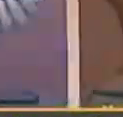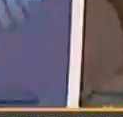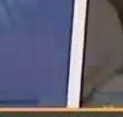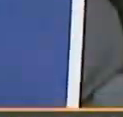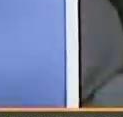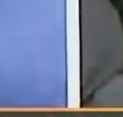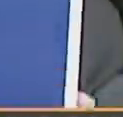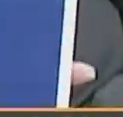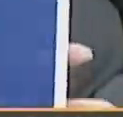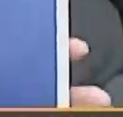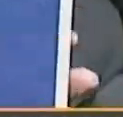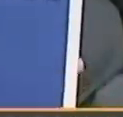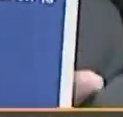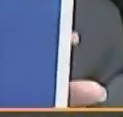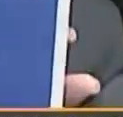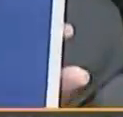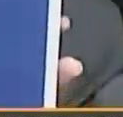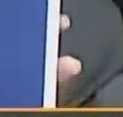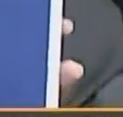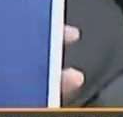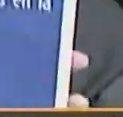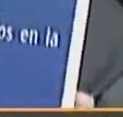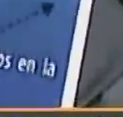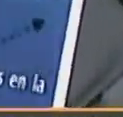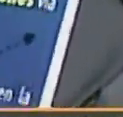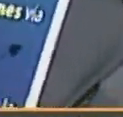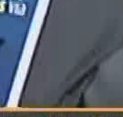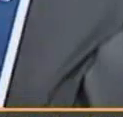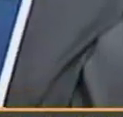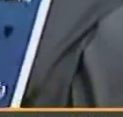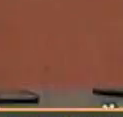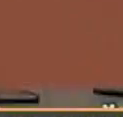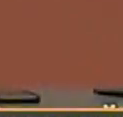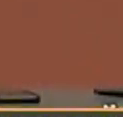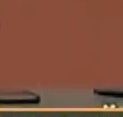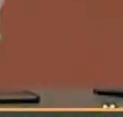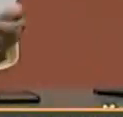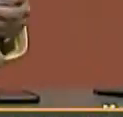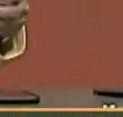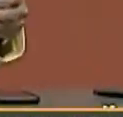crisis humanitaria presentada por los migrantes venezolanos.